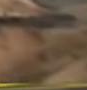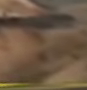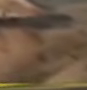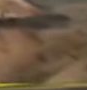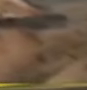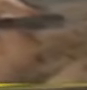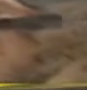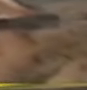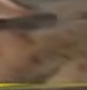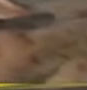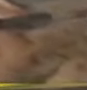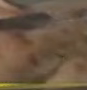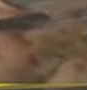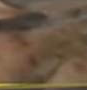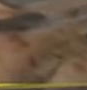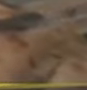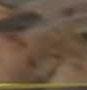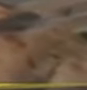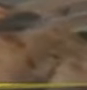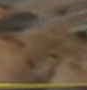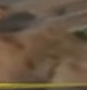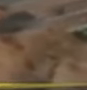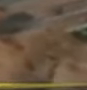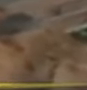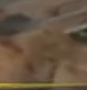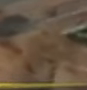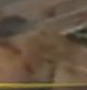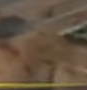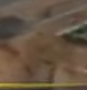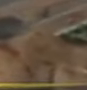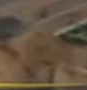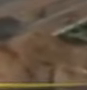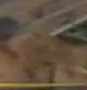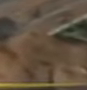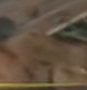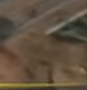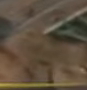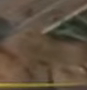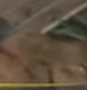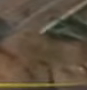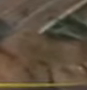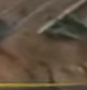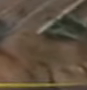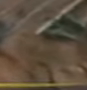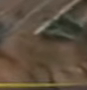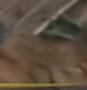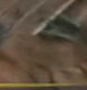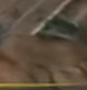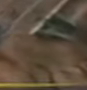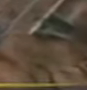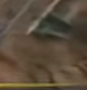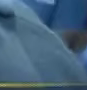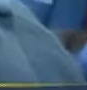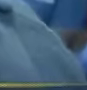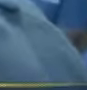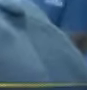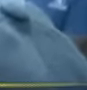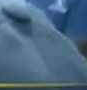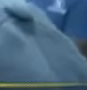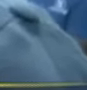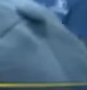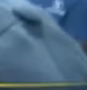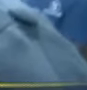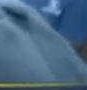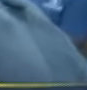solicitado por estos sectores de la extrema derecha que tienen el descaro los que pidieron sanciones ahora piden votos los que pidieron invasiones ahora piden